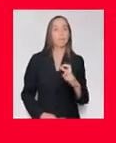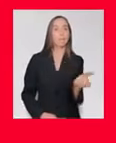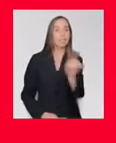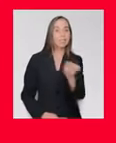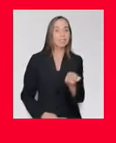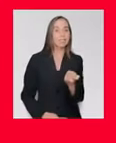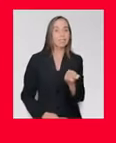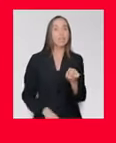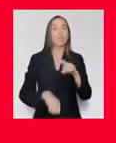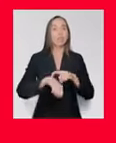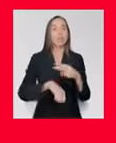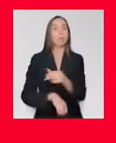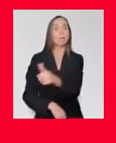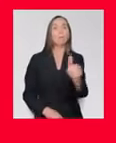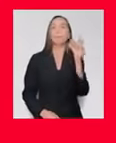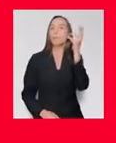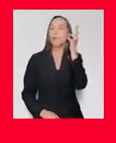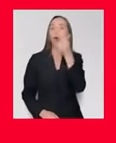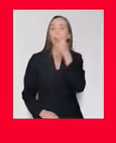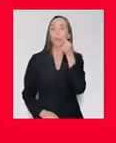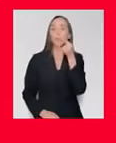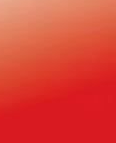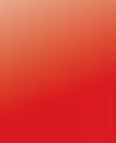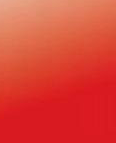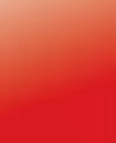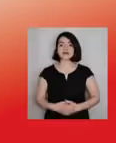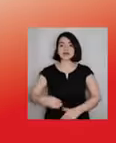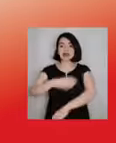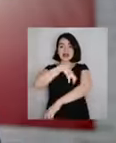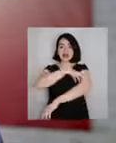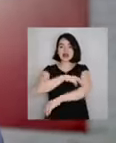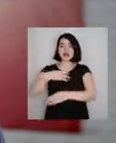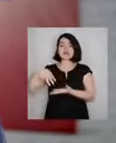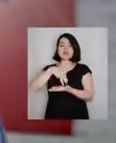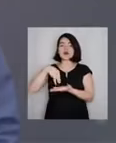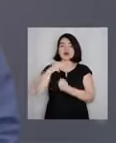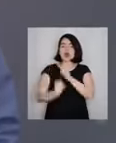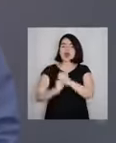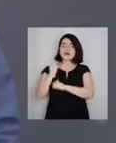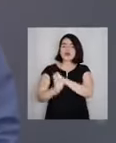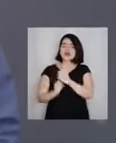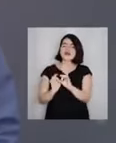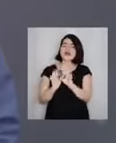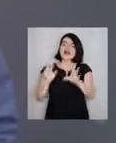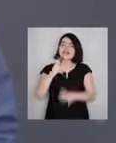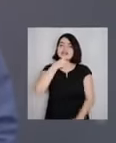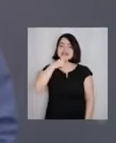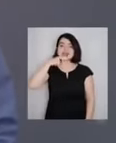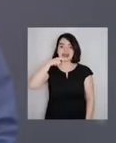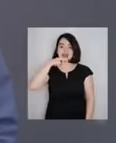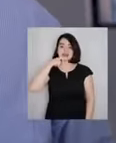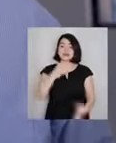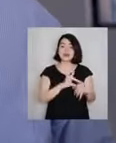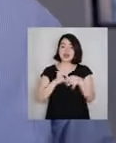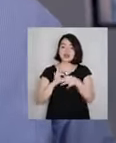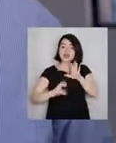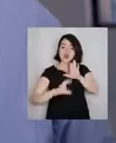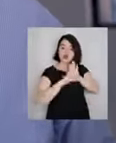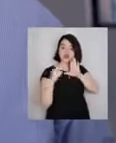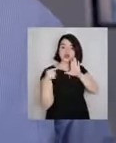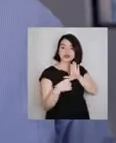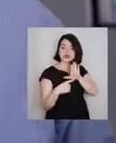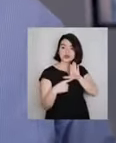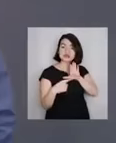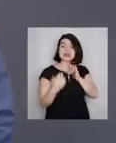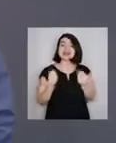Constituyentes del Partido Socialista, tiempo de todas y todos. La región del Maule hace varios años sufre una grave sequía. Por ello,